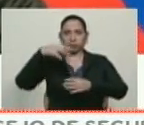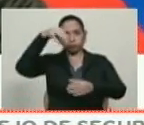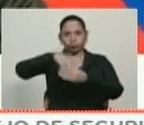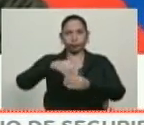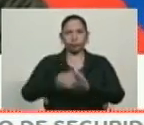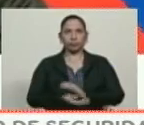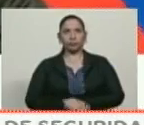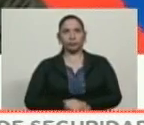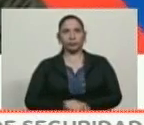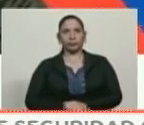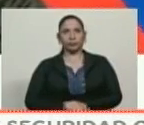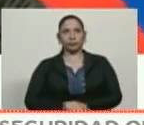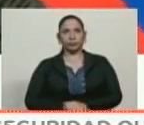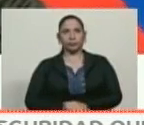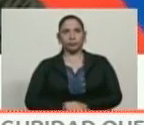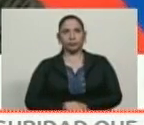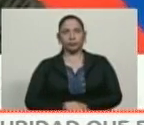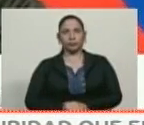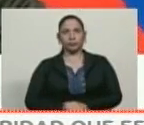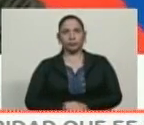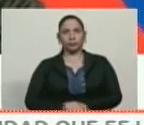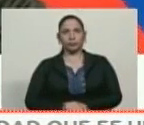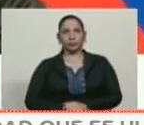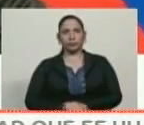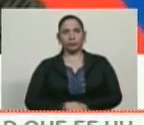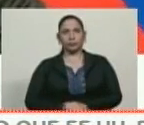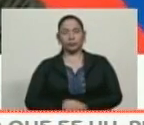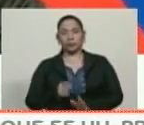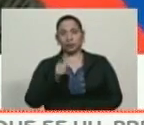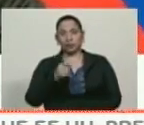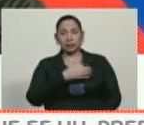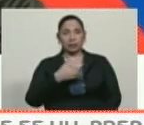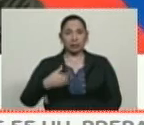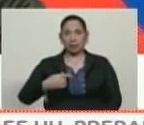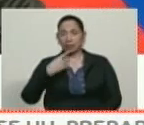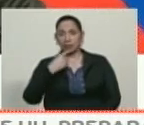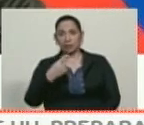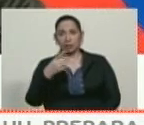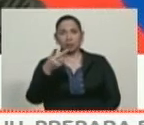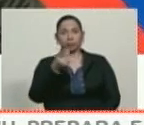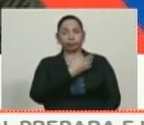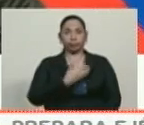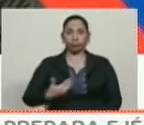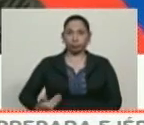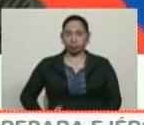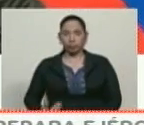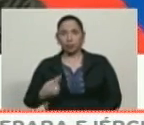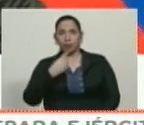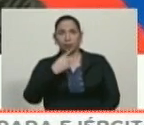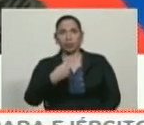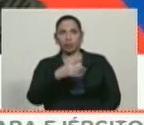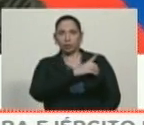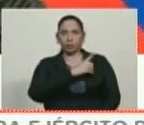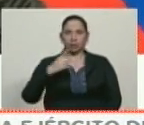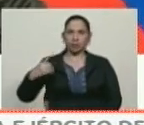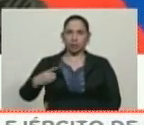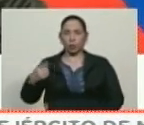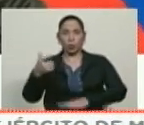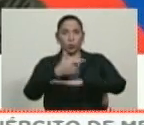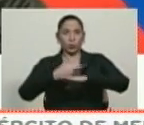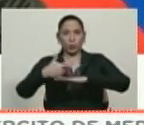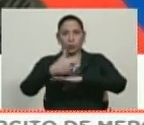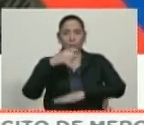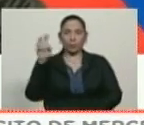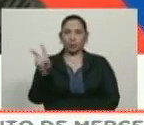intervencionistas. Yo quisiera decir que hoy la señora presidenta ha confirmado el deseo del gobierno